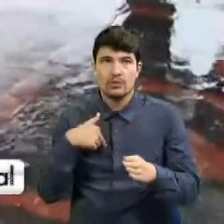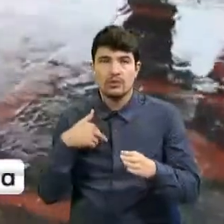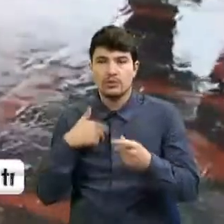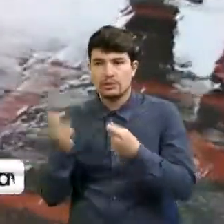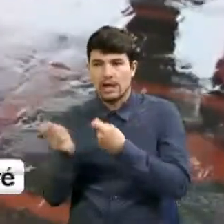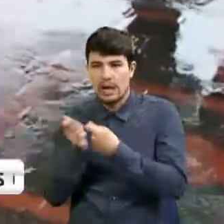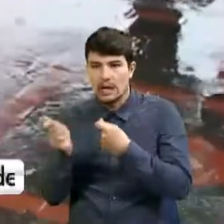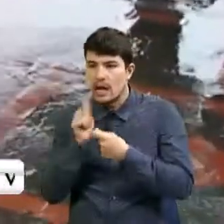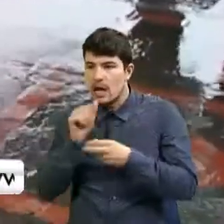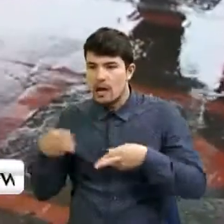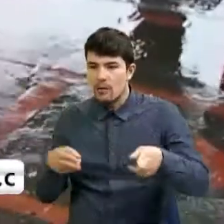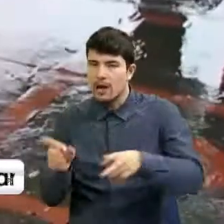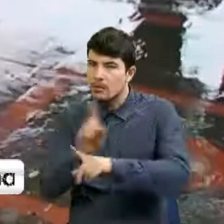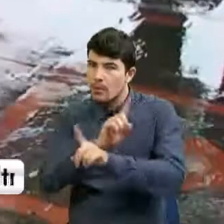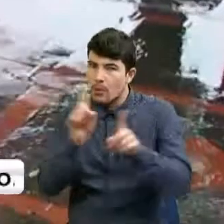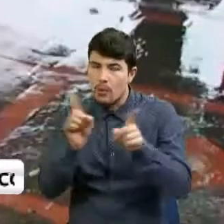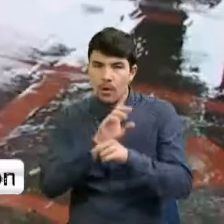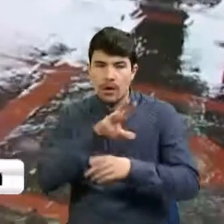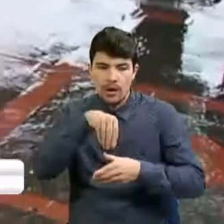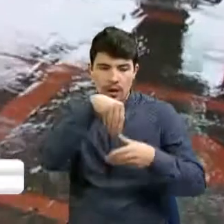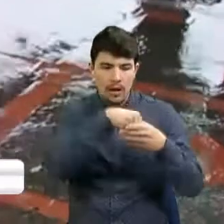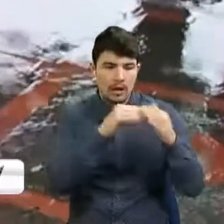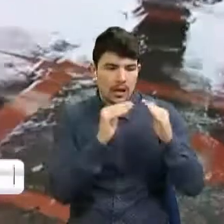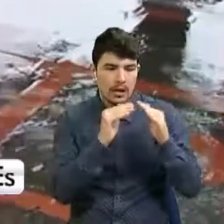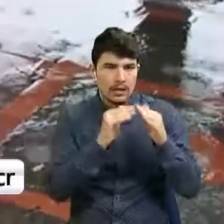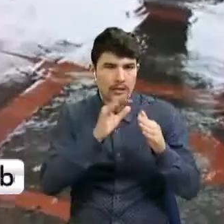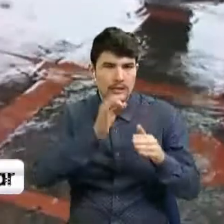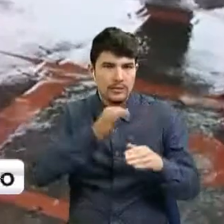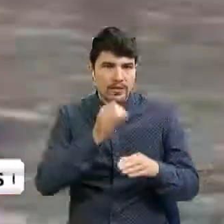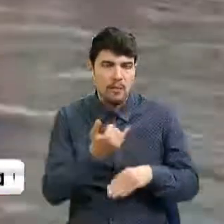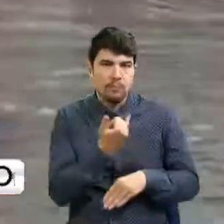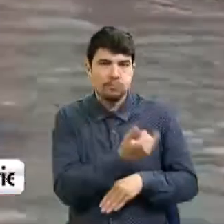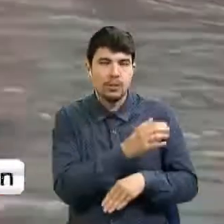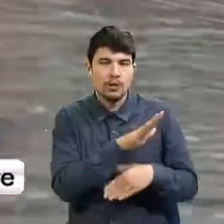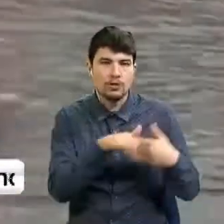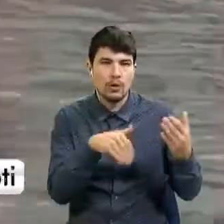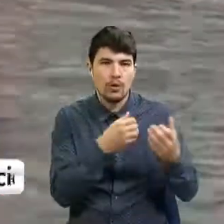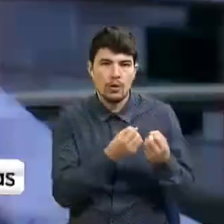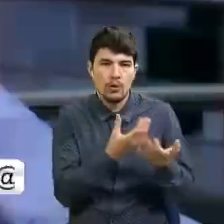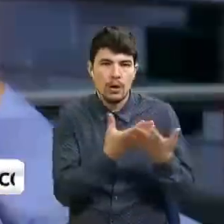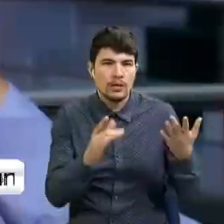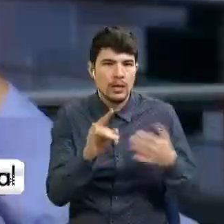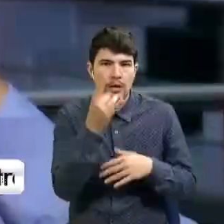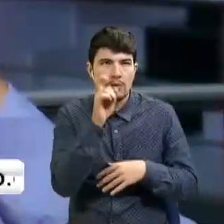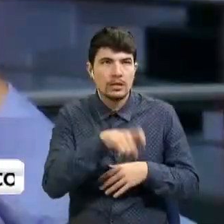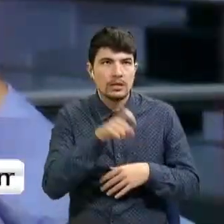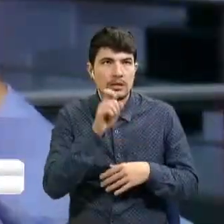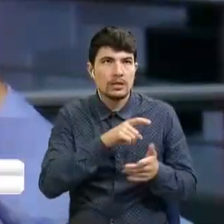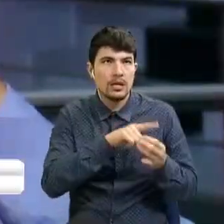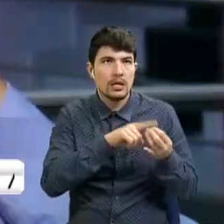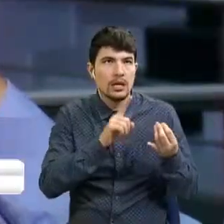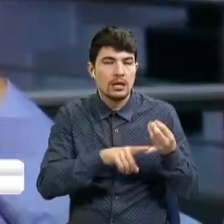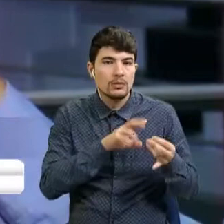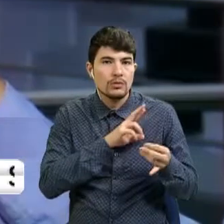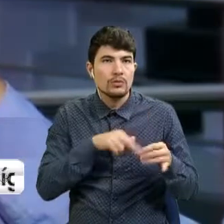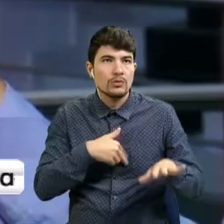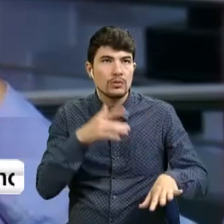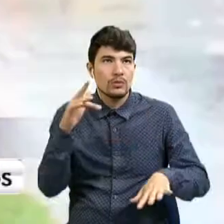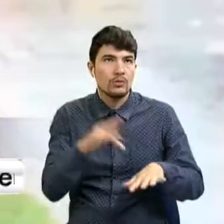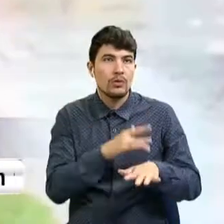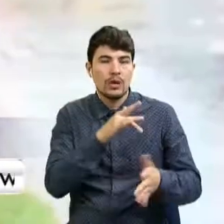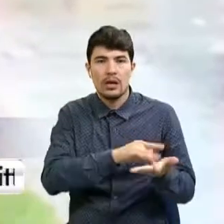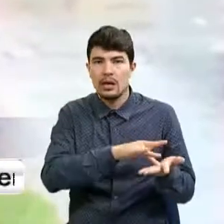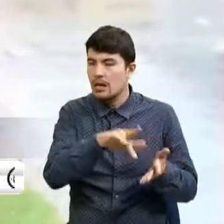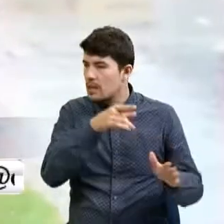río, que tengamos en nuestras viviendas también muy presente todos los elementos que necesitemos en caso que nos toque